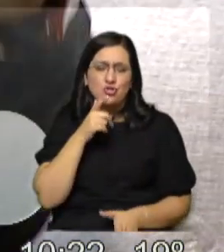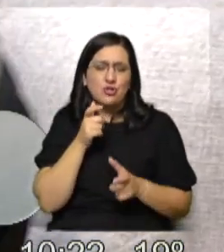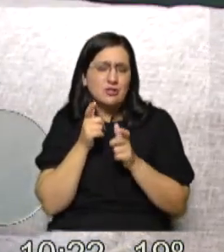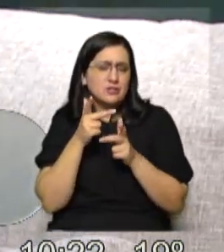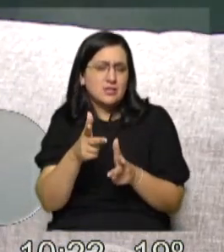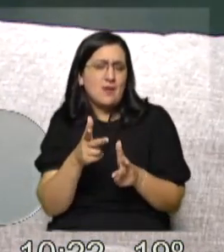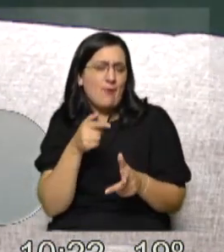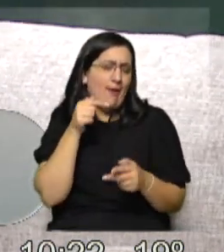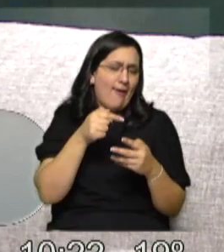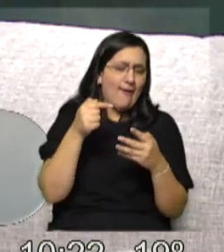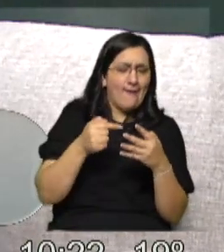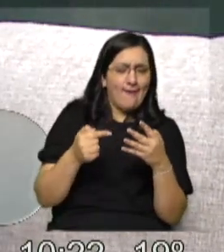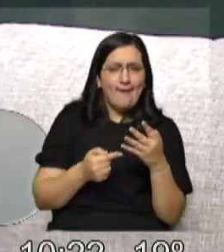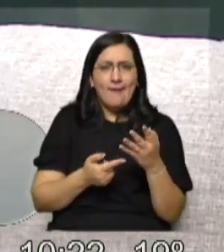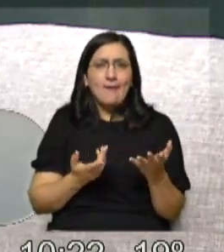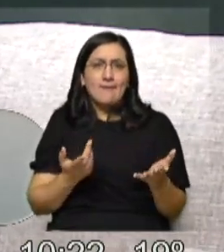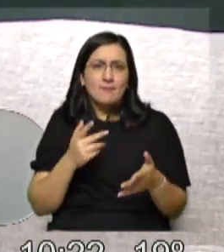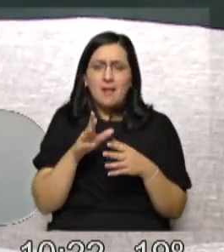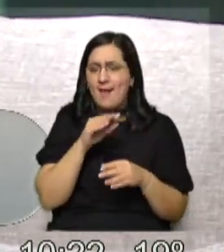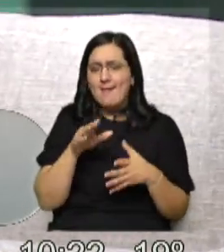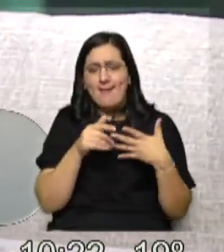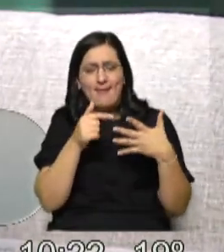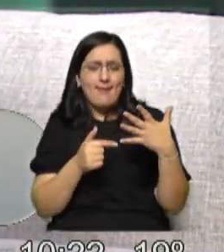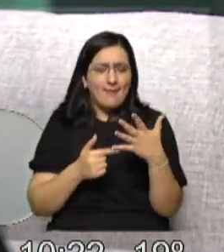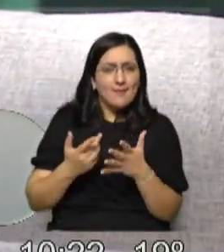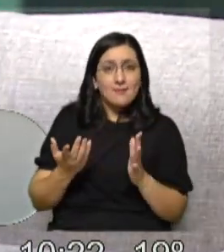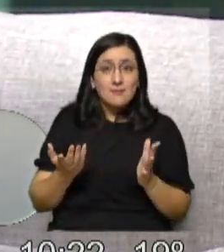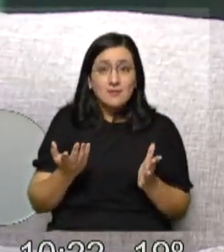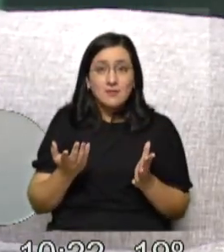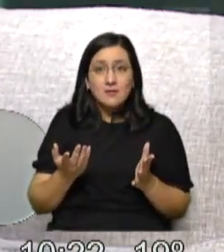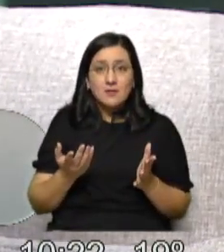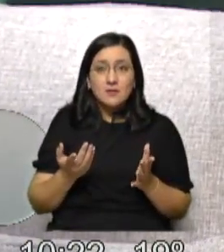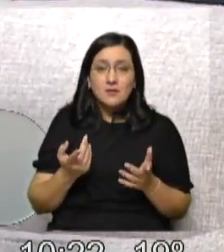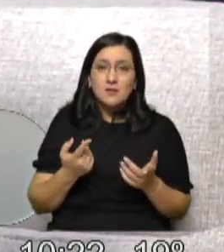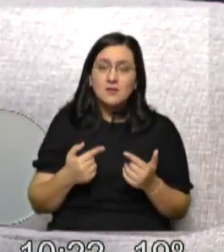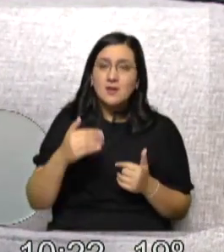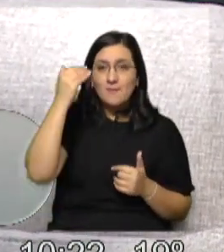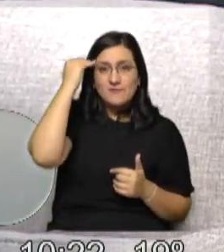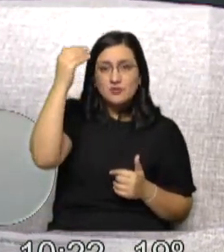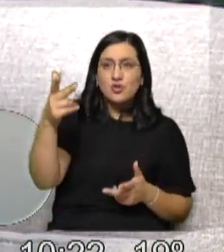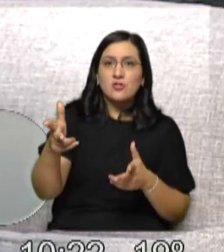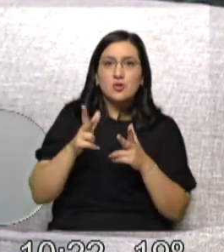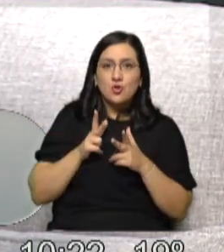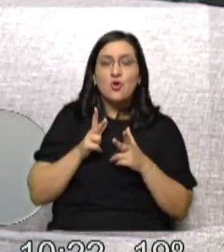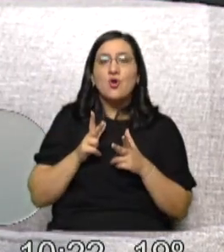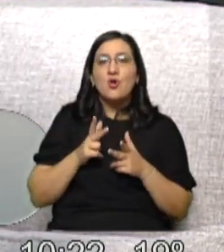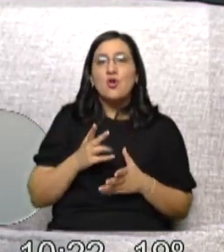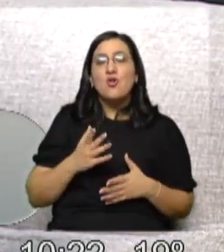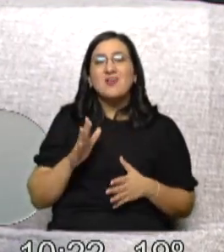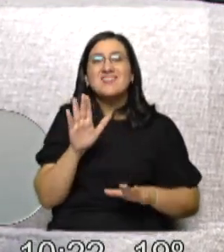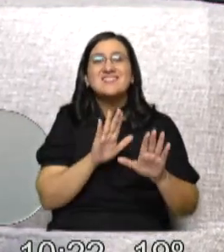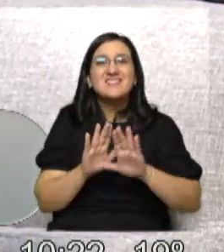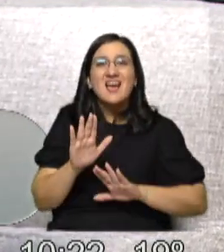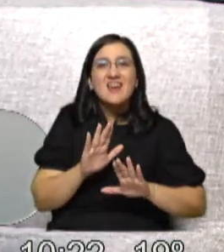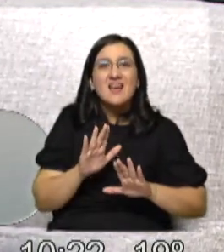porque fíjate que la atención, el cosmo, y en el psicoanálisis esto, y bueno, pa, ese... Lo que sana es el vínculo, chiquilines, es